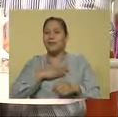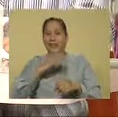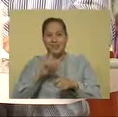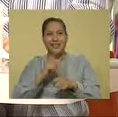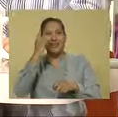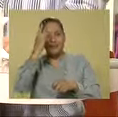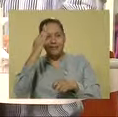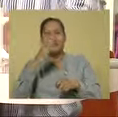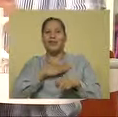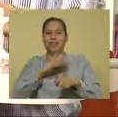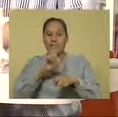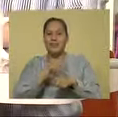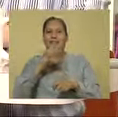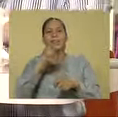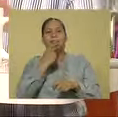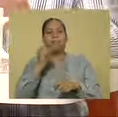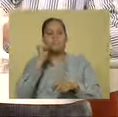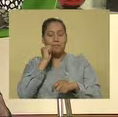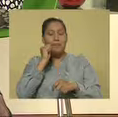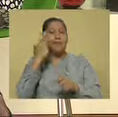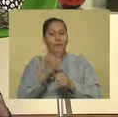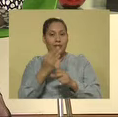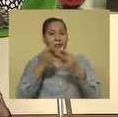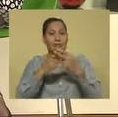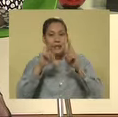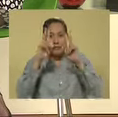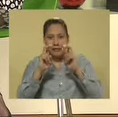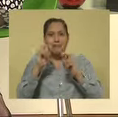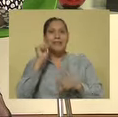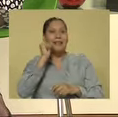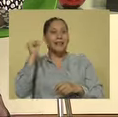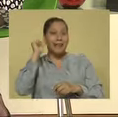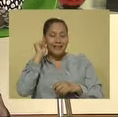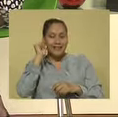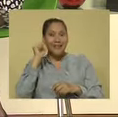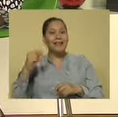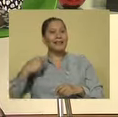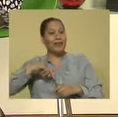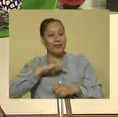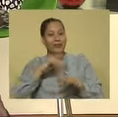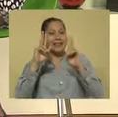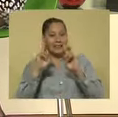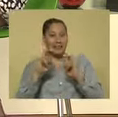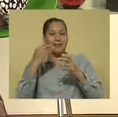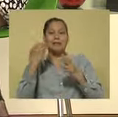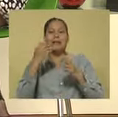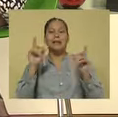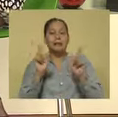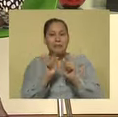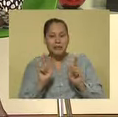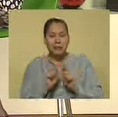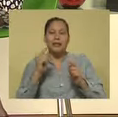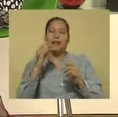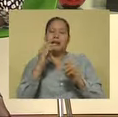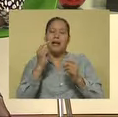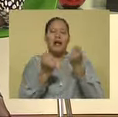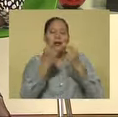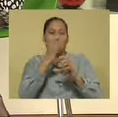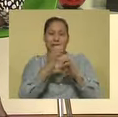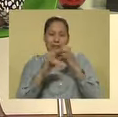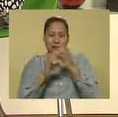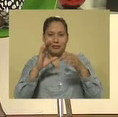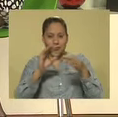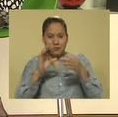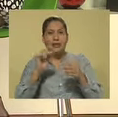Paola Hola este nos arrancamos porque ayer vimos muy pocas cosas ahora vamos a